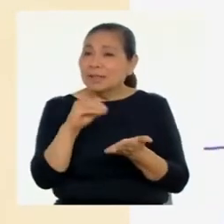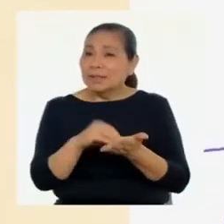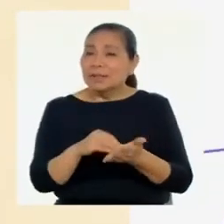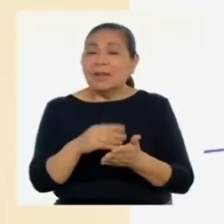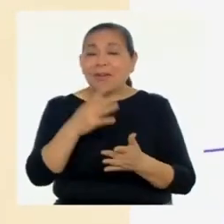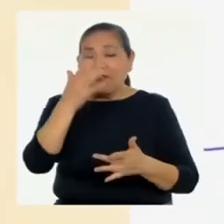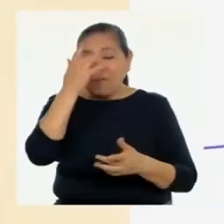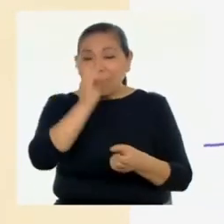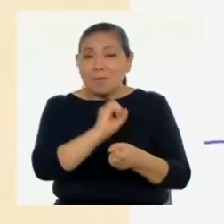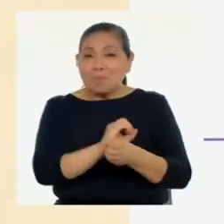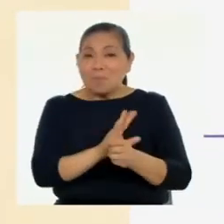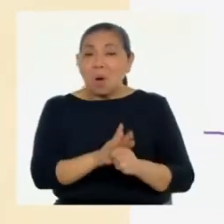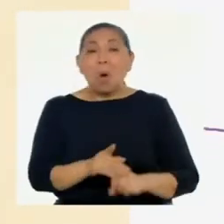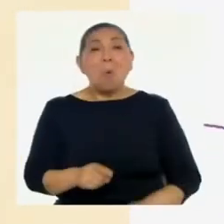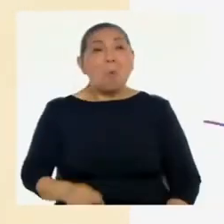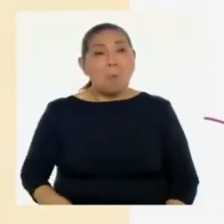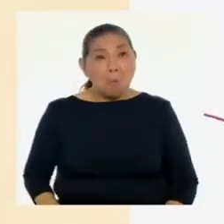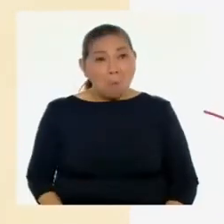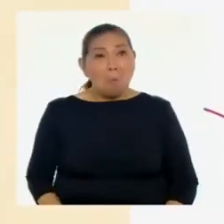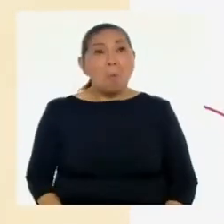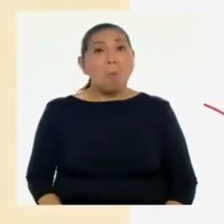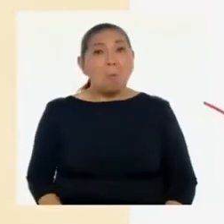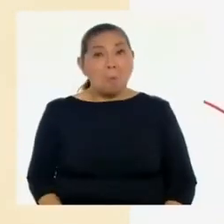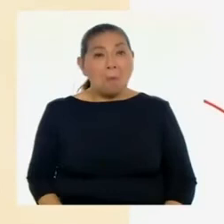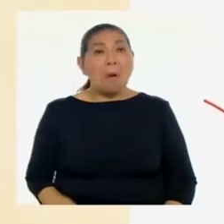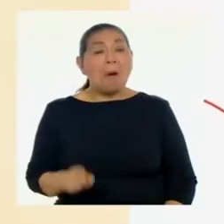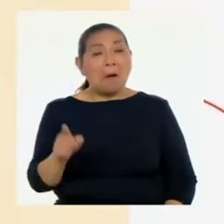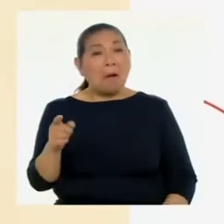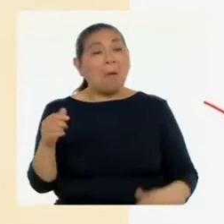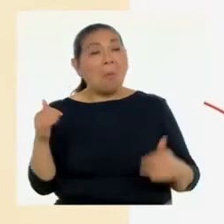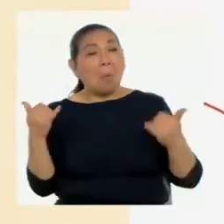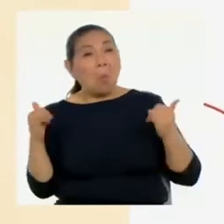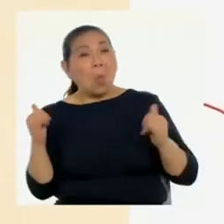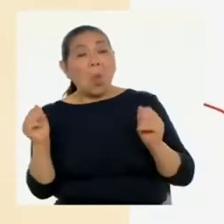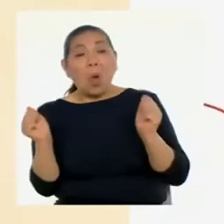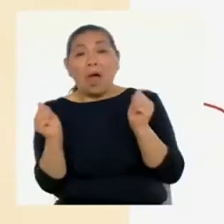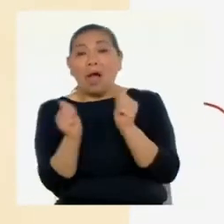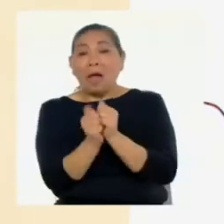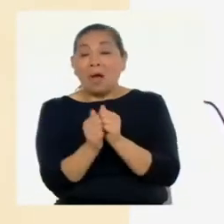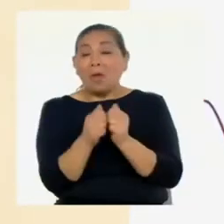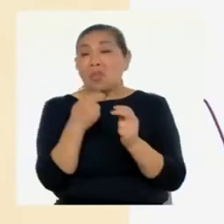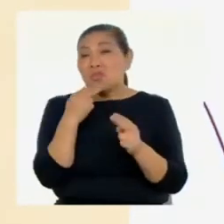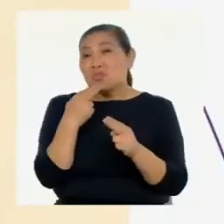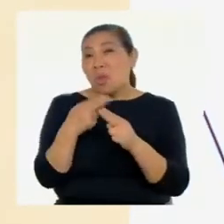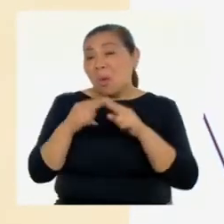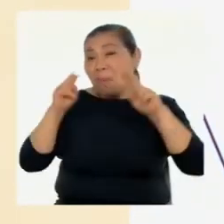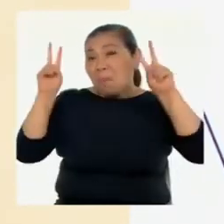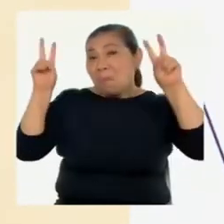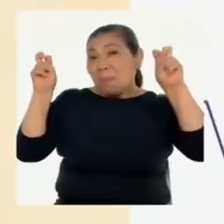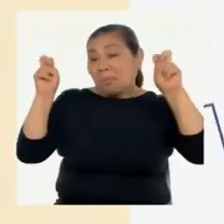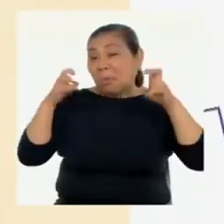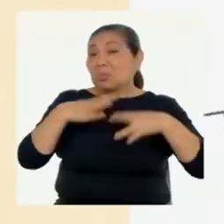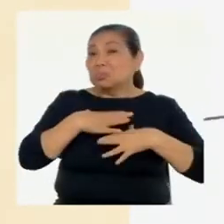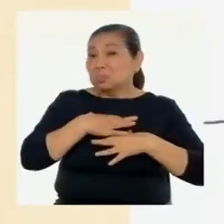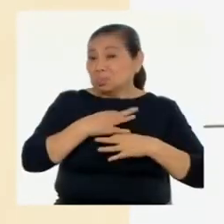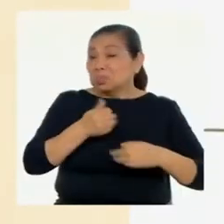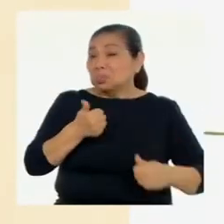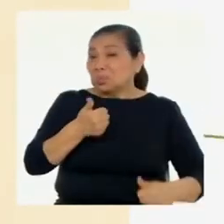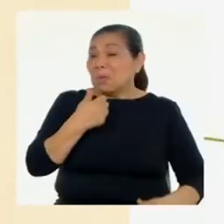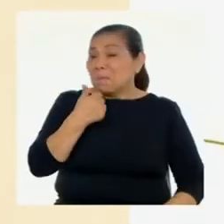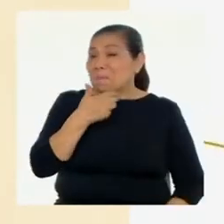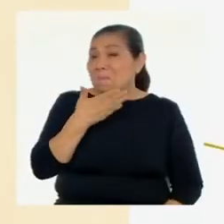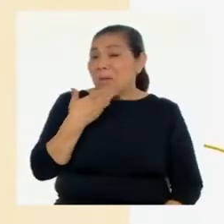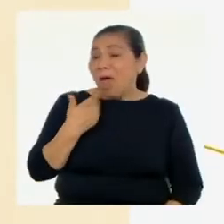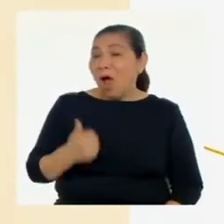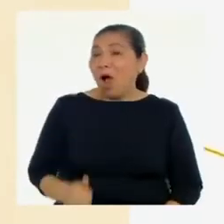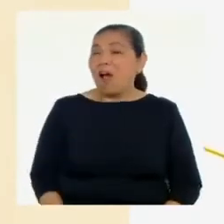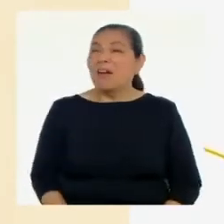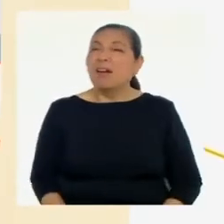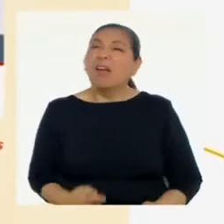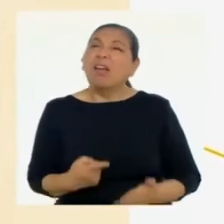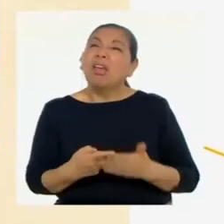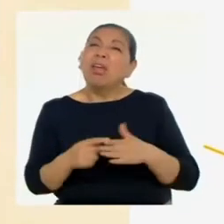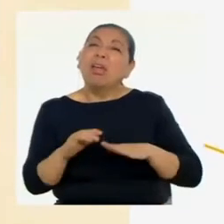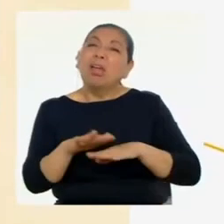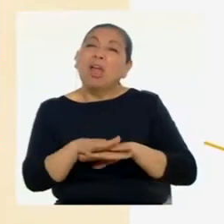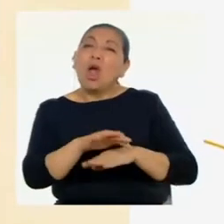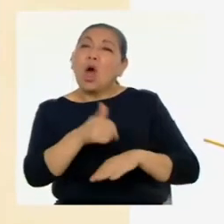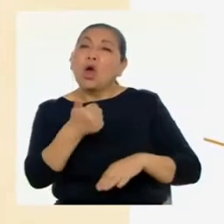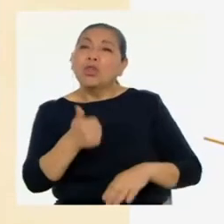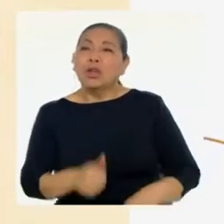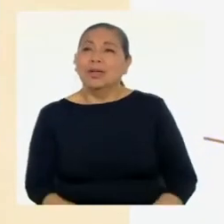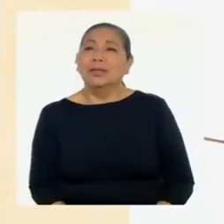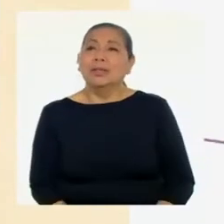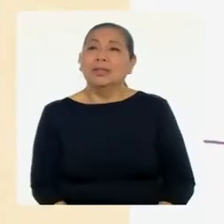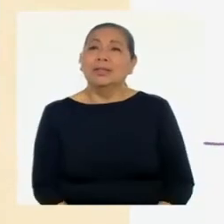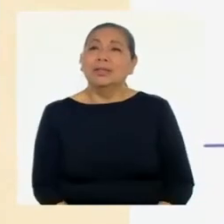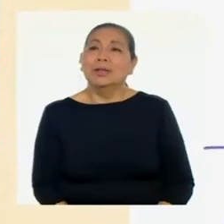contexto de pandemia. Y la idea sería hacer eso divirtiéndose juntos. Bastante interesante, Yanira. ¿De qué trata el